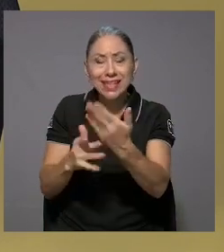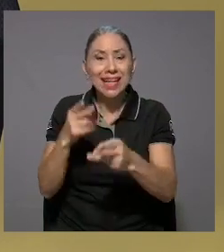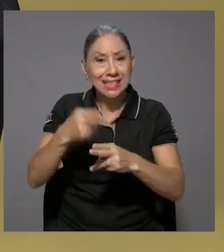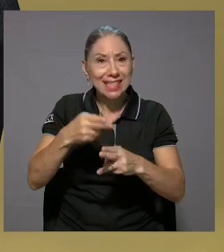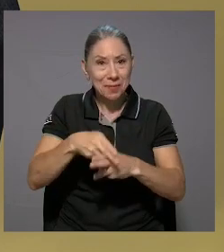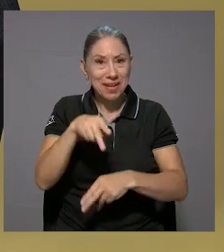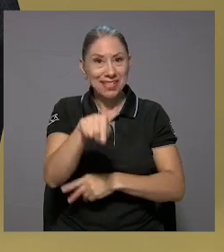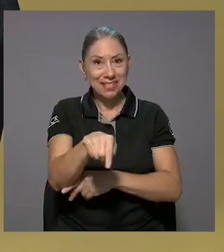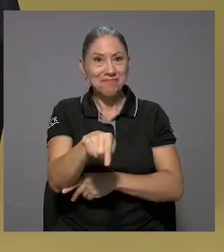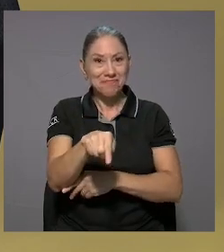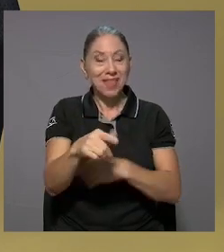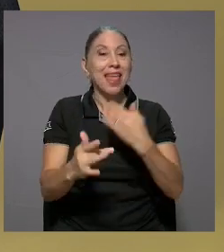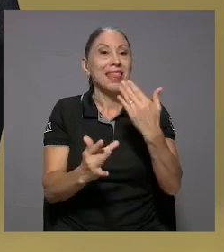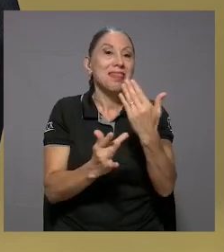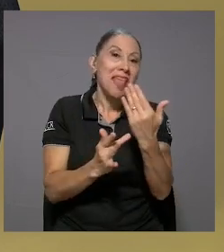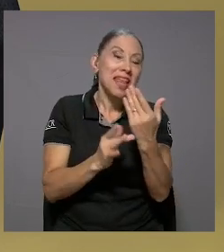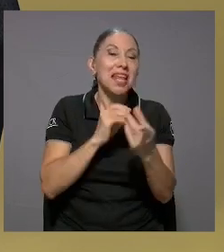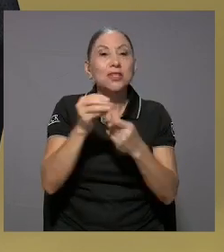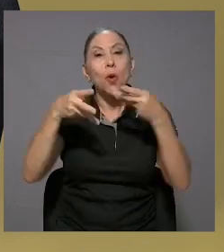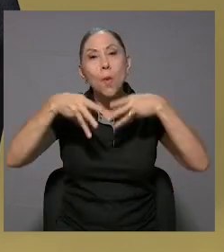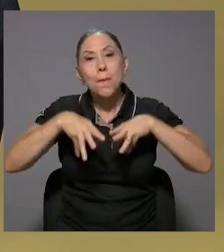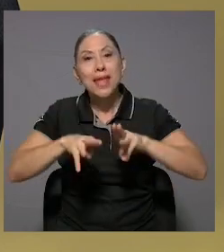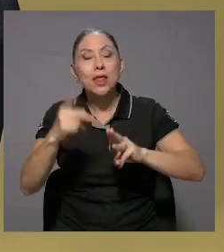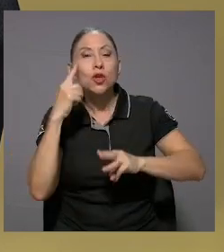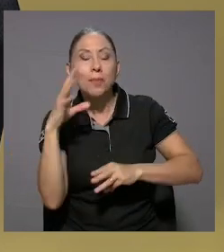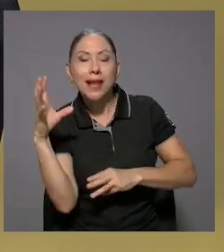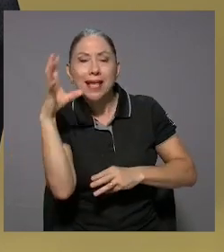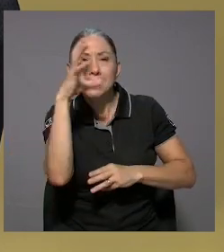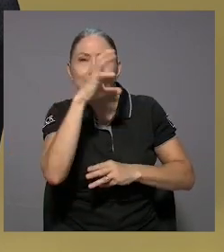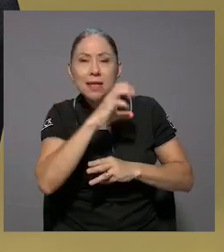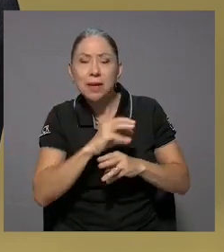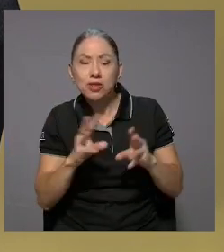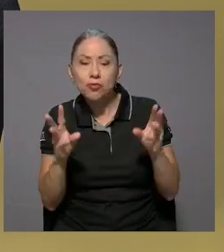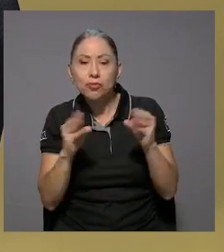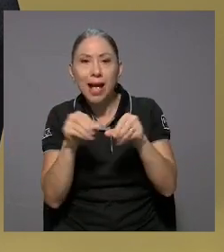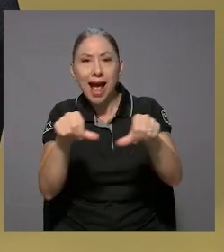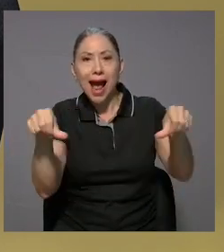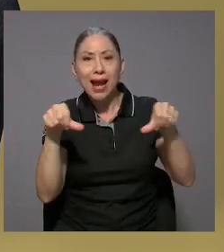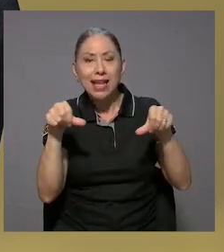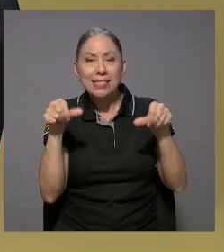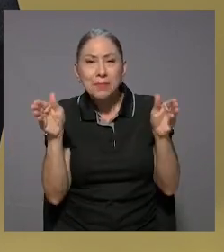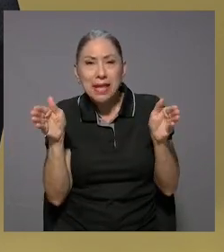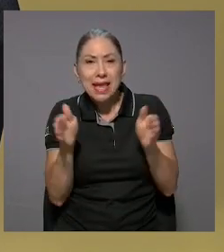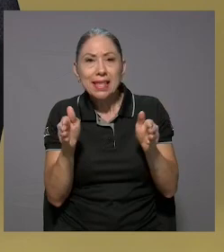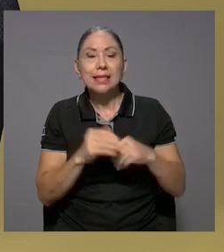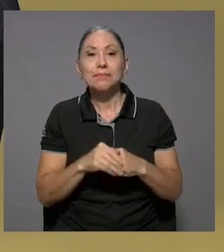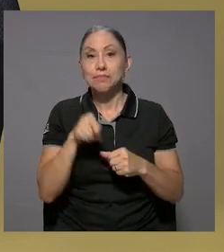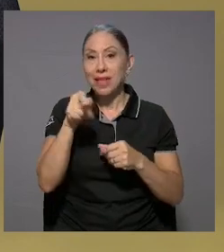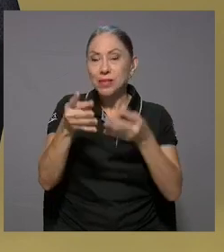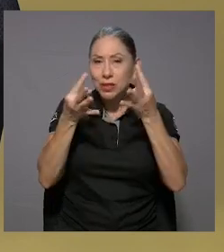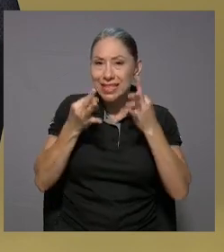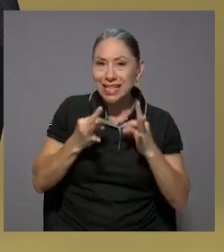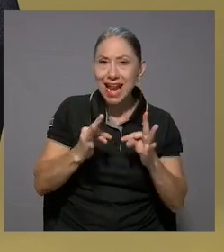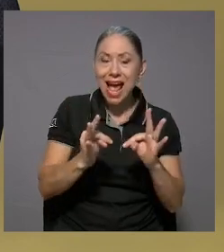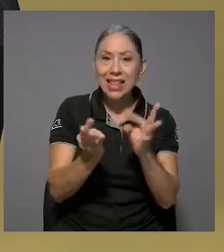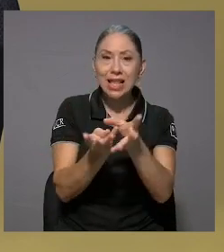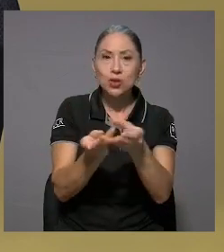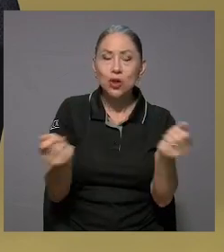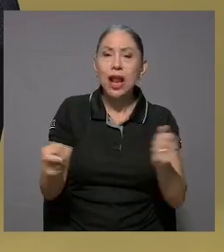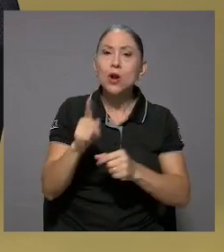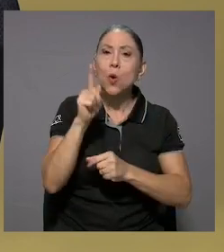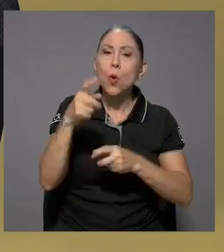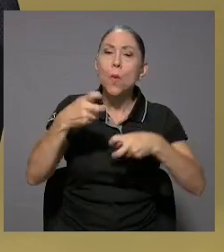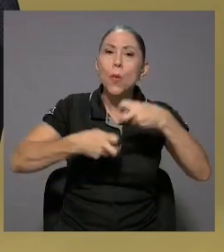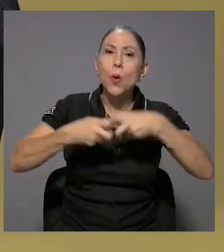técnicas, que se llaman así, técnicas o métodos para estimación en áreas pequeñas, y de lo que trata es de solucionar un problema de